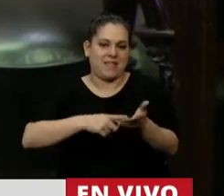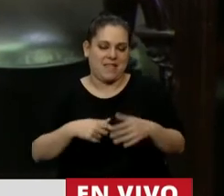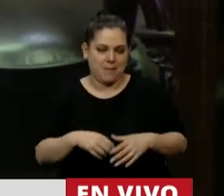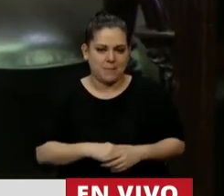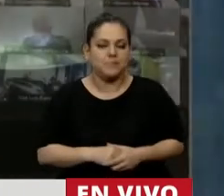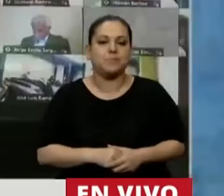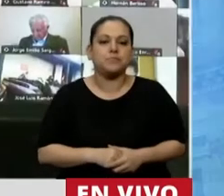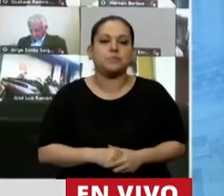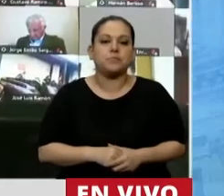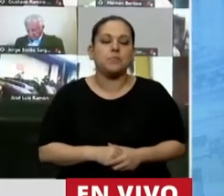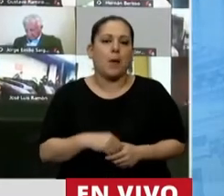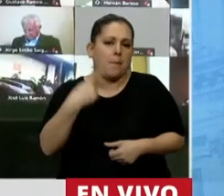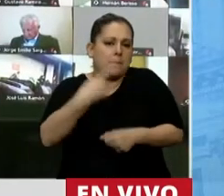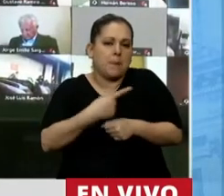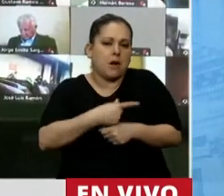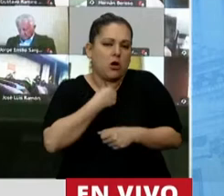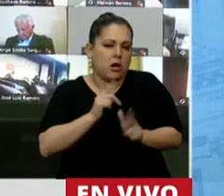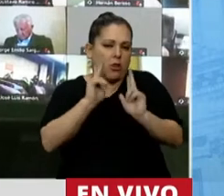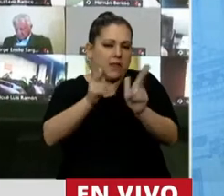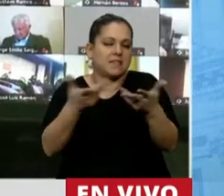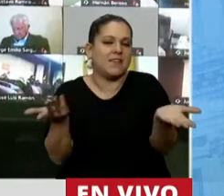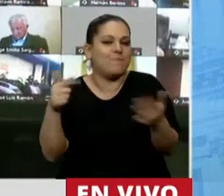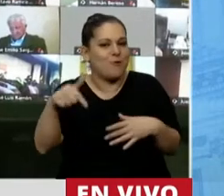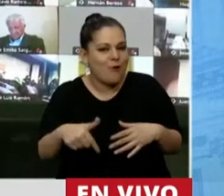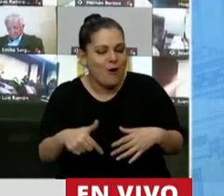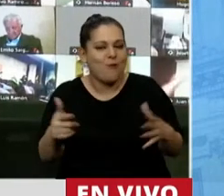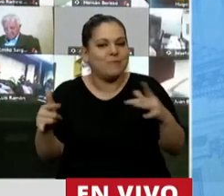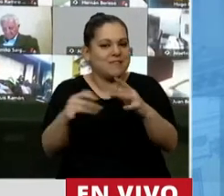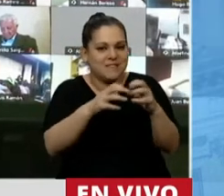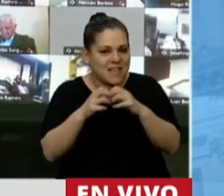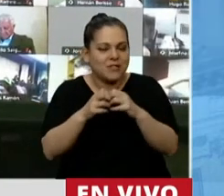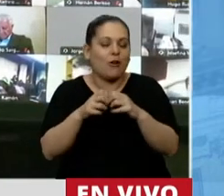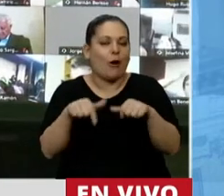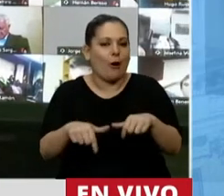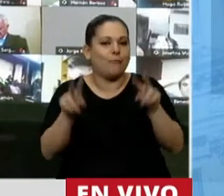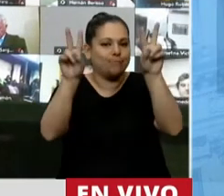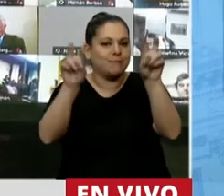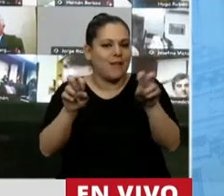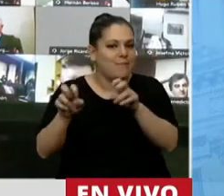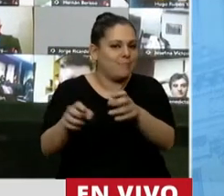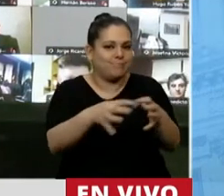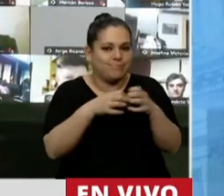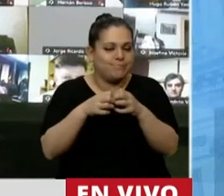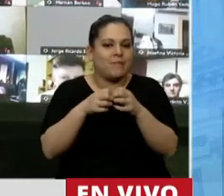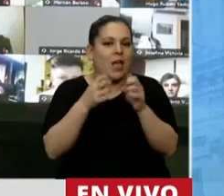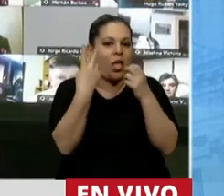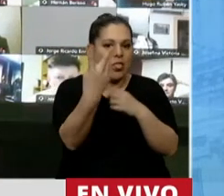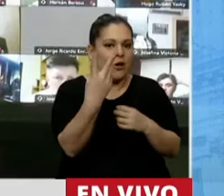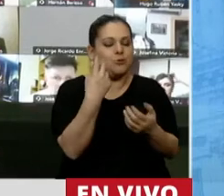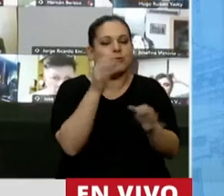minoría. Lo primero que quiero rescatar es que hoy estemos aquí en esta sesión discutiendo dos